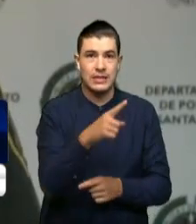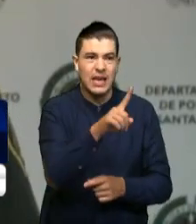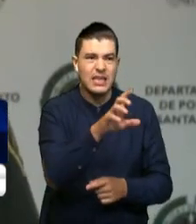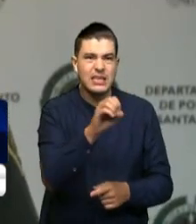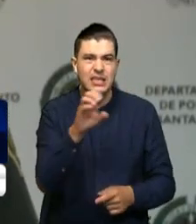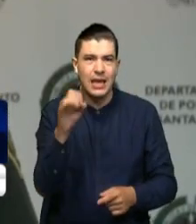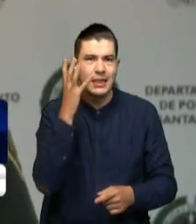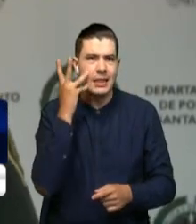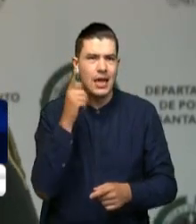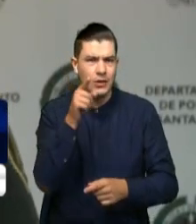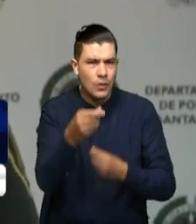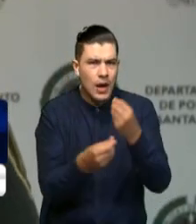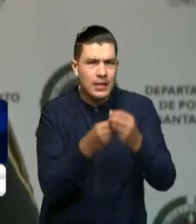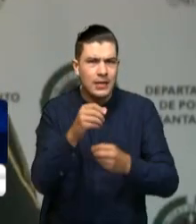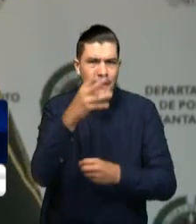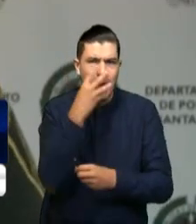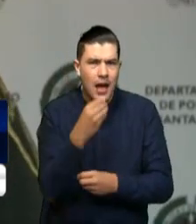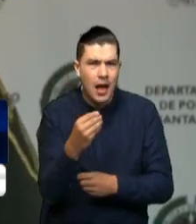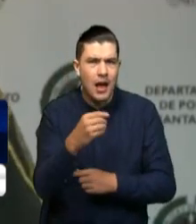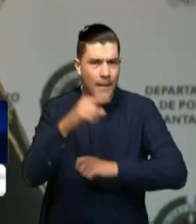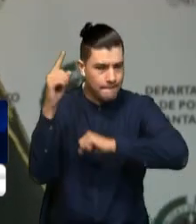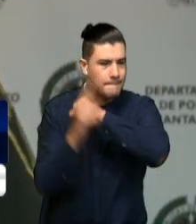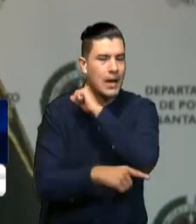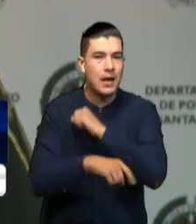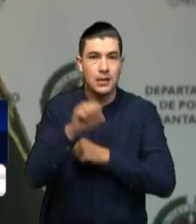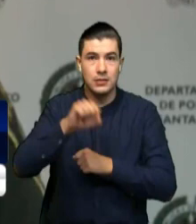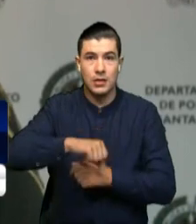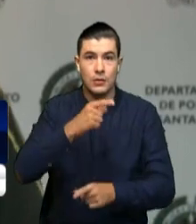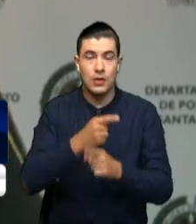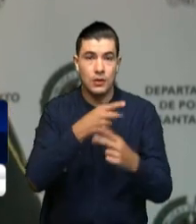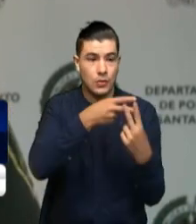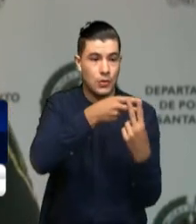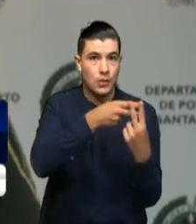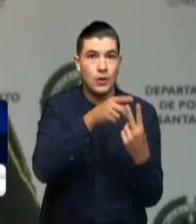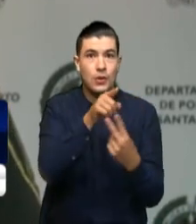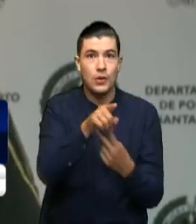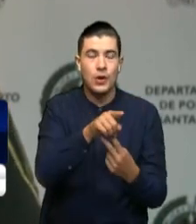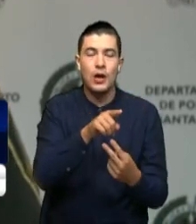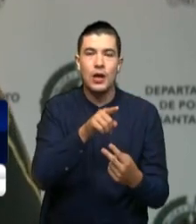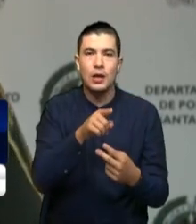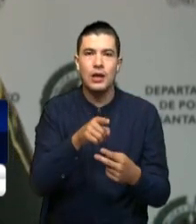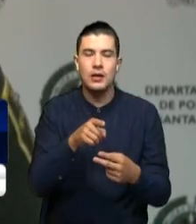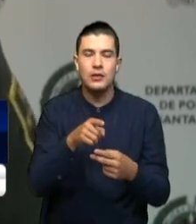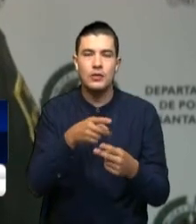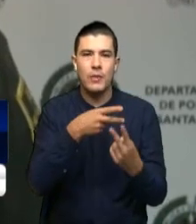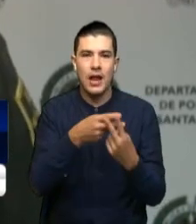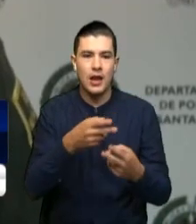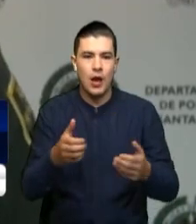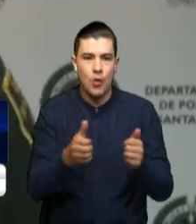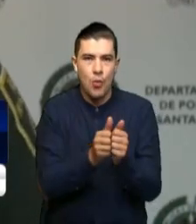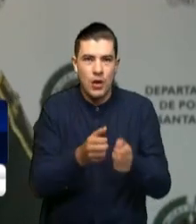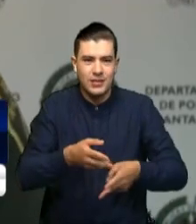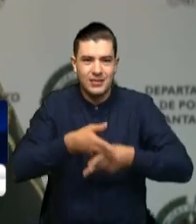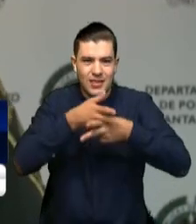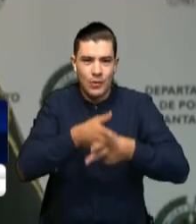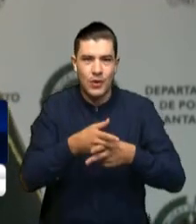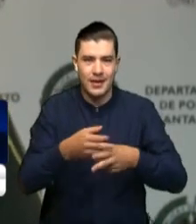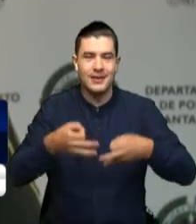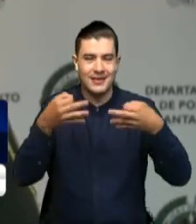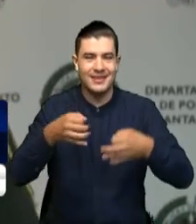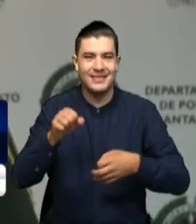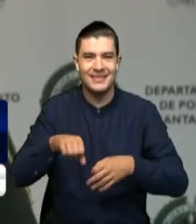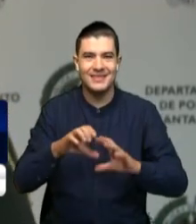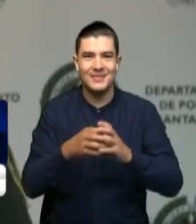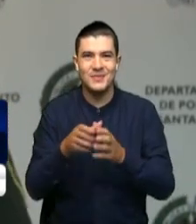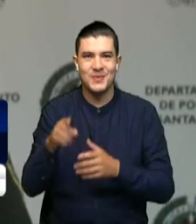y la estrategia de la policía nacional numeral seguridad con legalidad el departamento de policía de santander a través de la